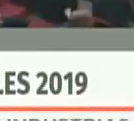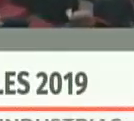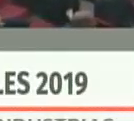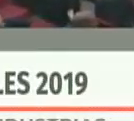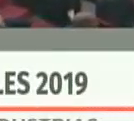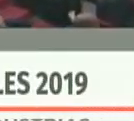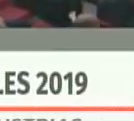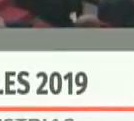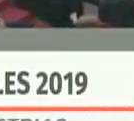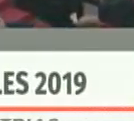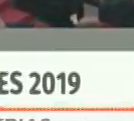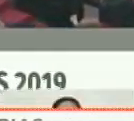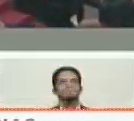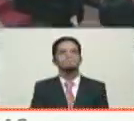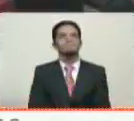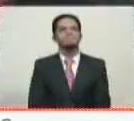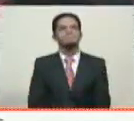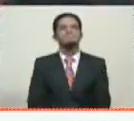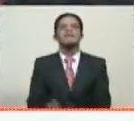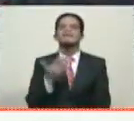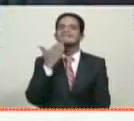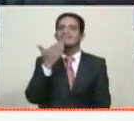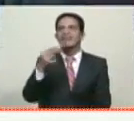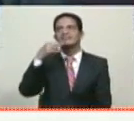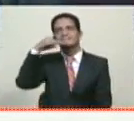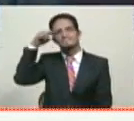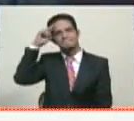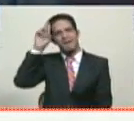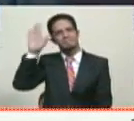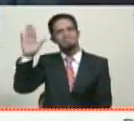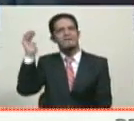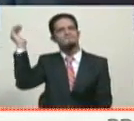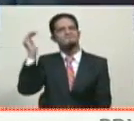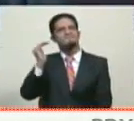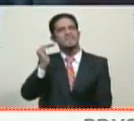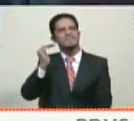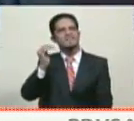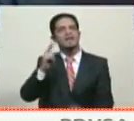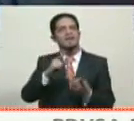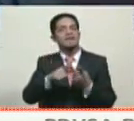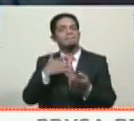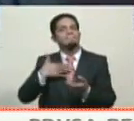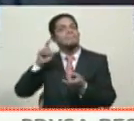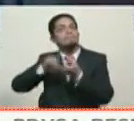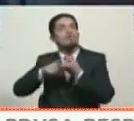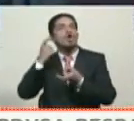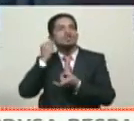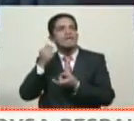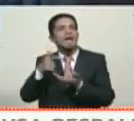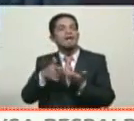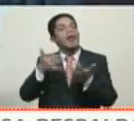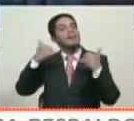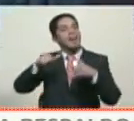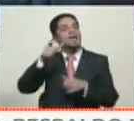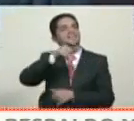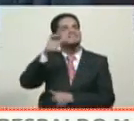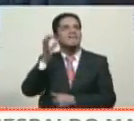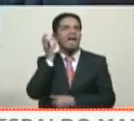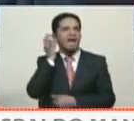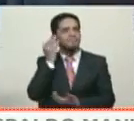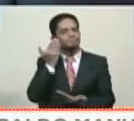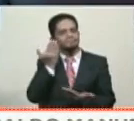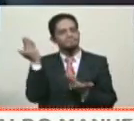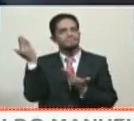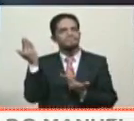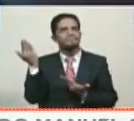A mi padre, venido a las montañas y de la sangre cuica. A Rosy, mi esposa. A mis hijas Francine, y Manuel Andreina,